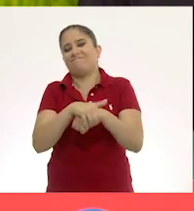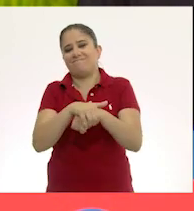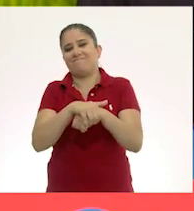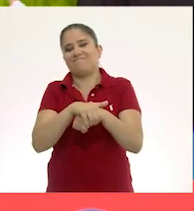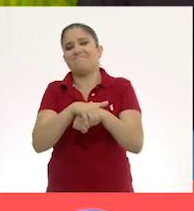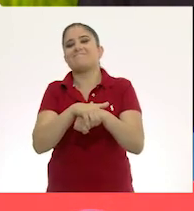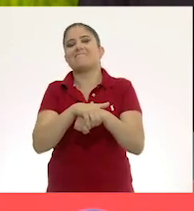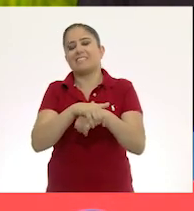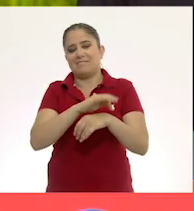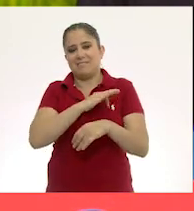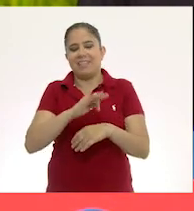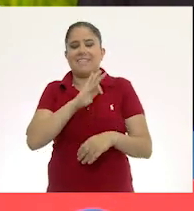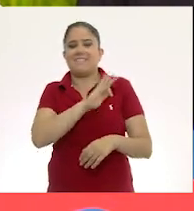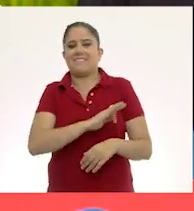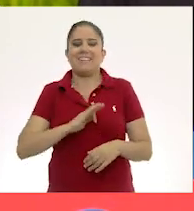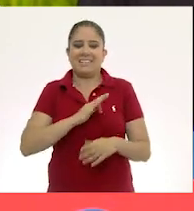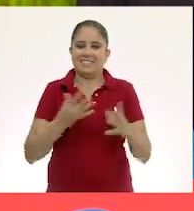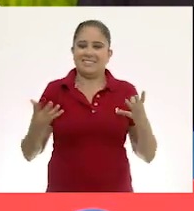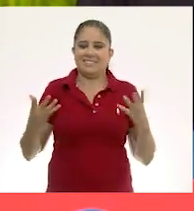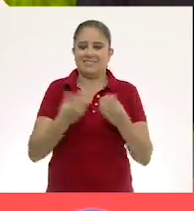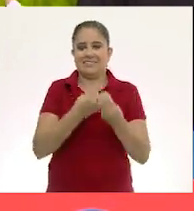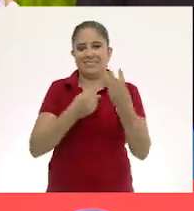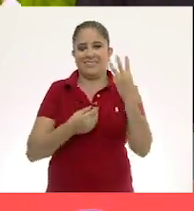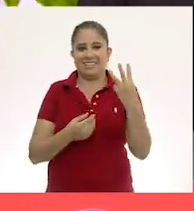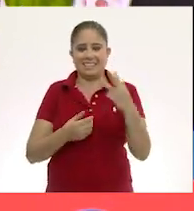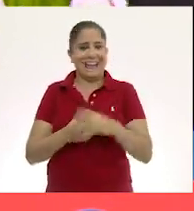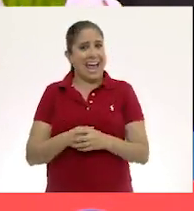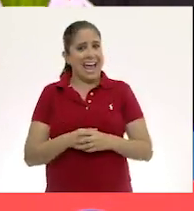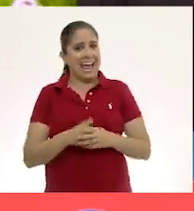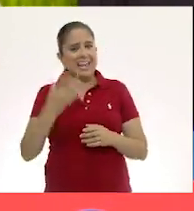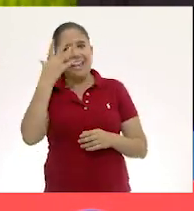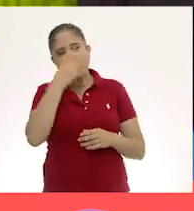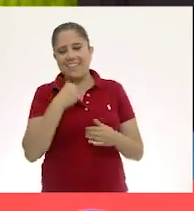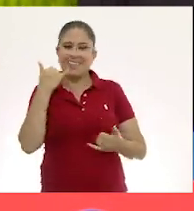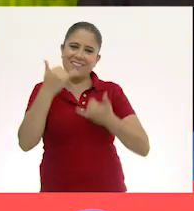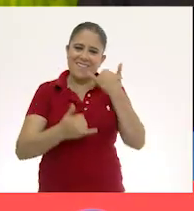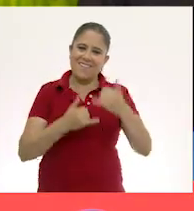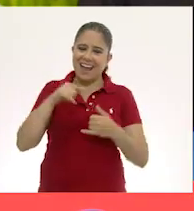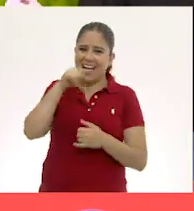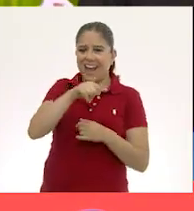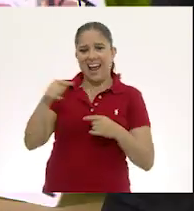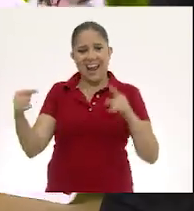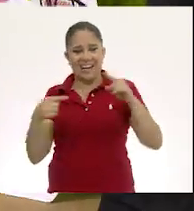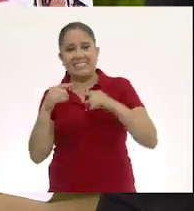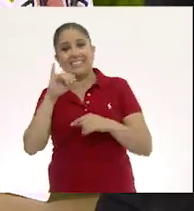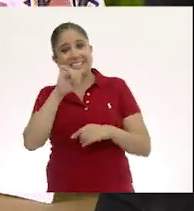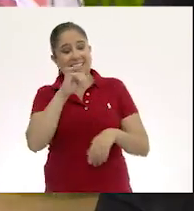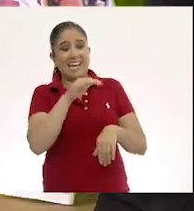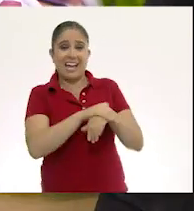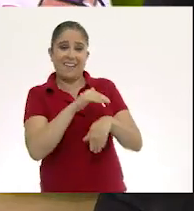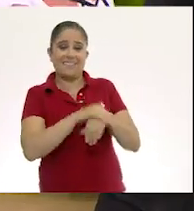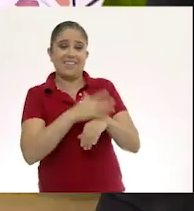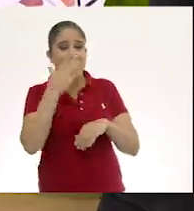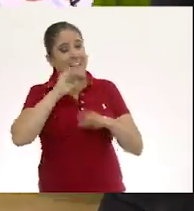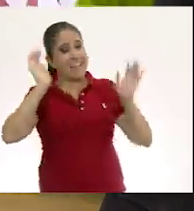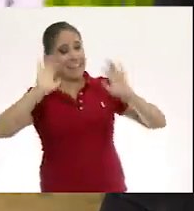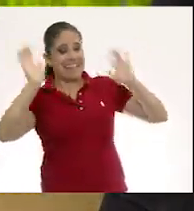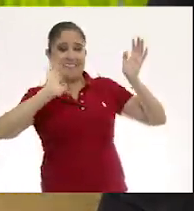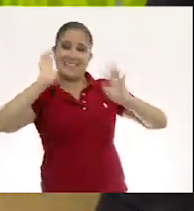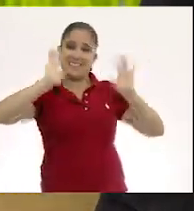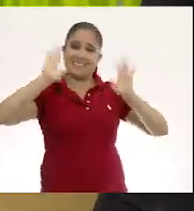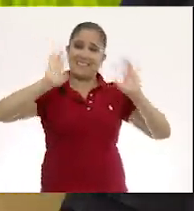a ser muy felices. ¡Ay, qué lindo es jugar con ustedes! ¡Así es, amigos!